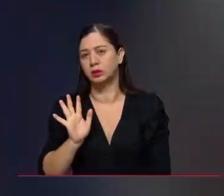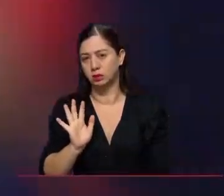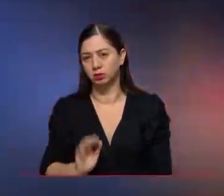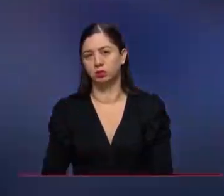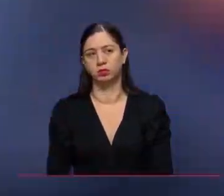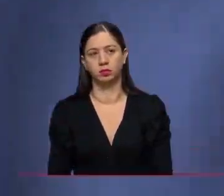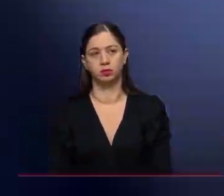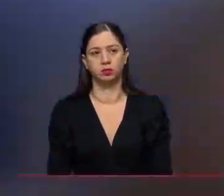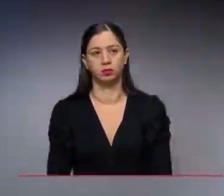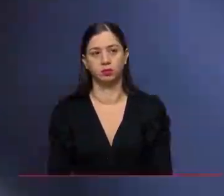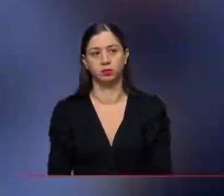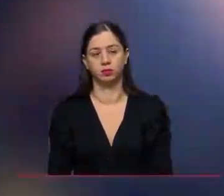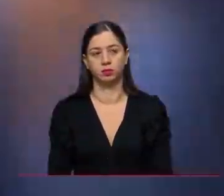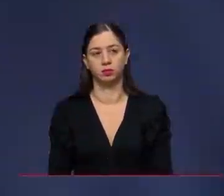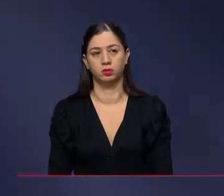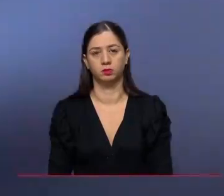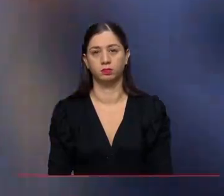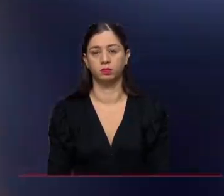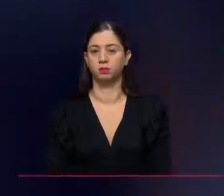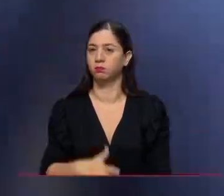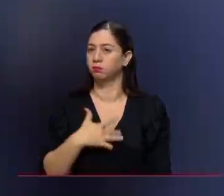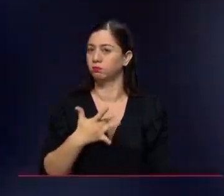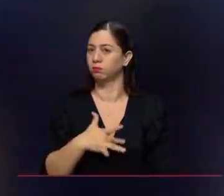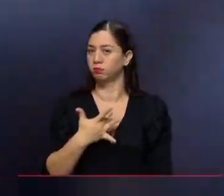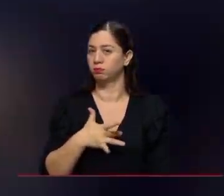seguramente me deja